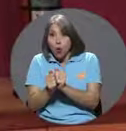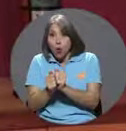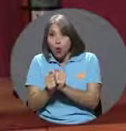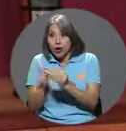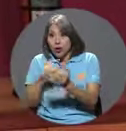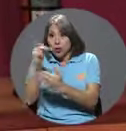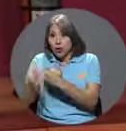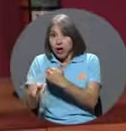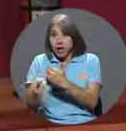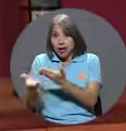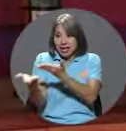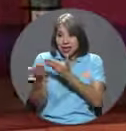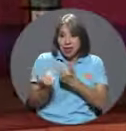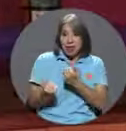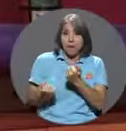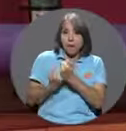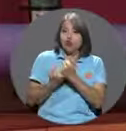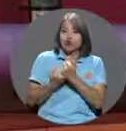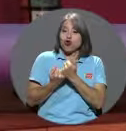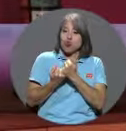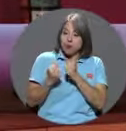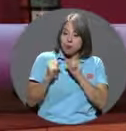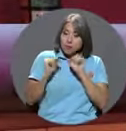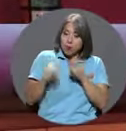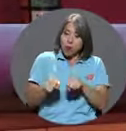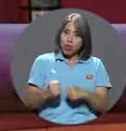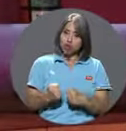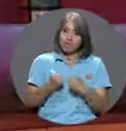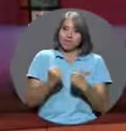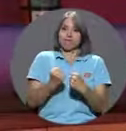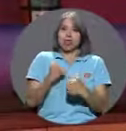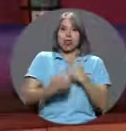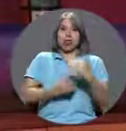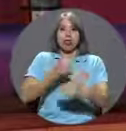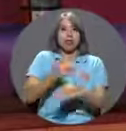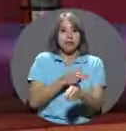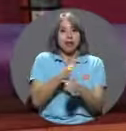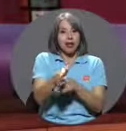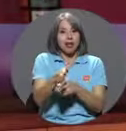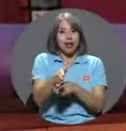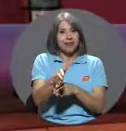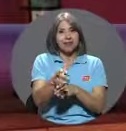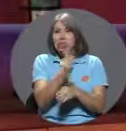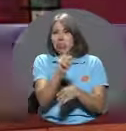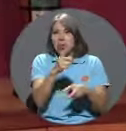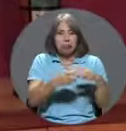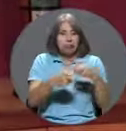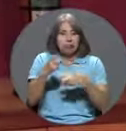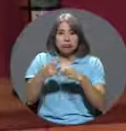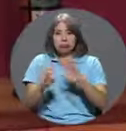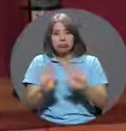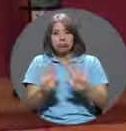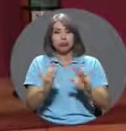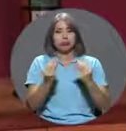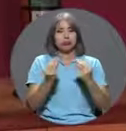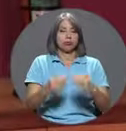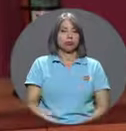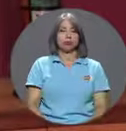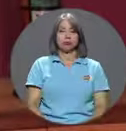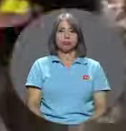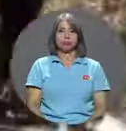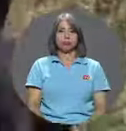brinda el programa puedo desenvolverme mejor en mi carrera, no enfrentándome a tantas dificultades en el proceso.